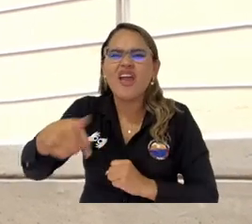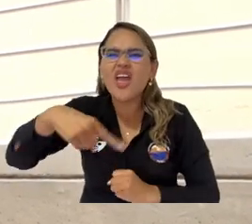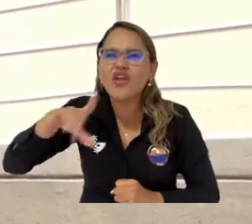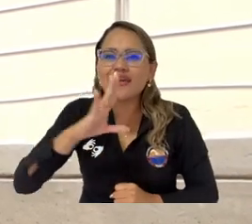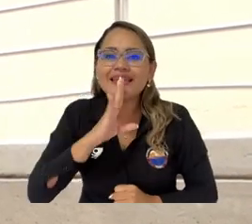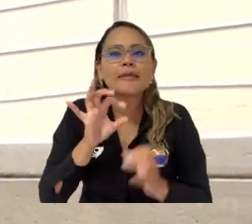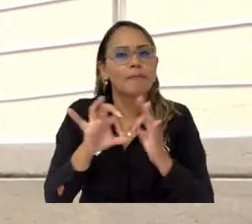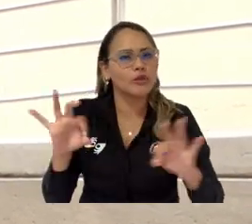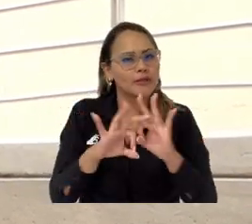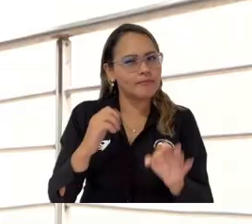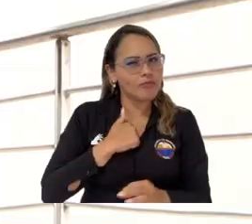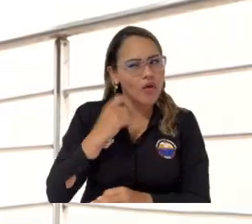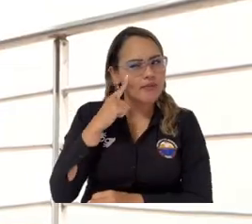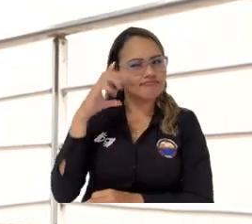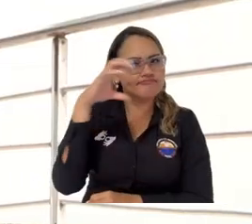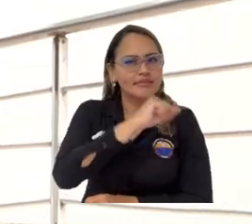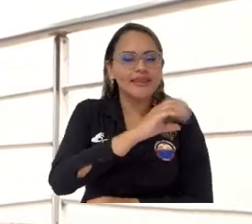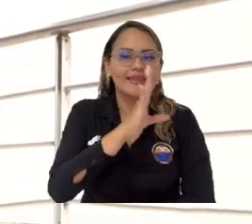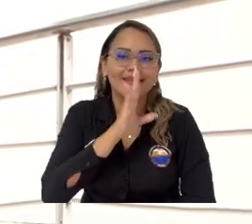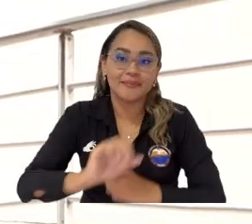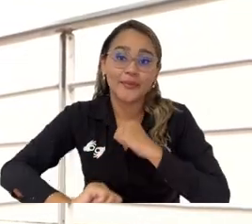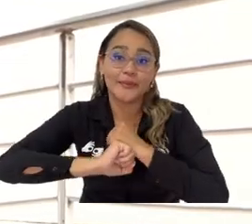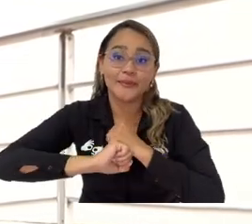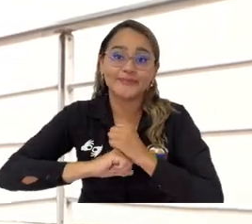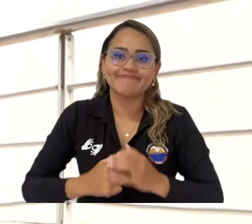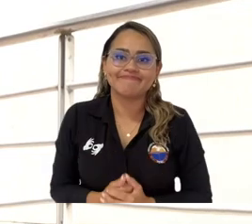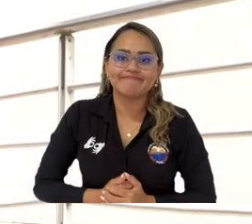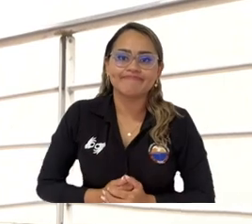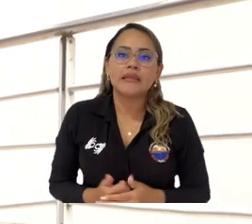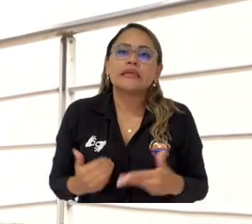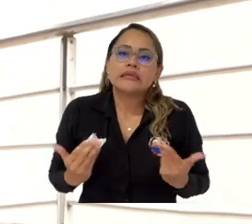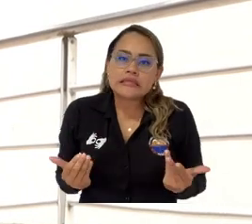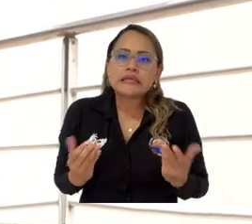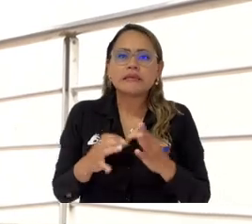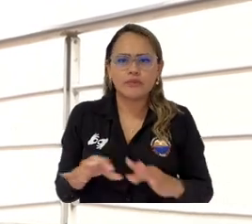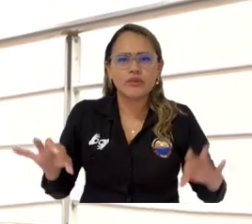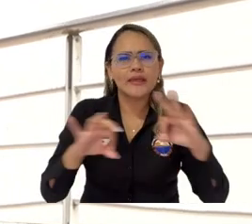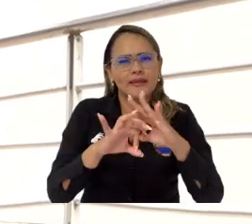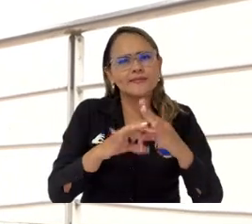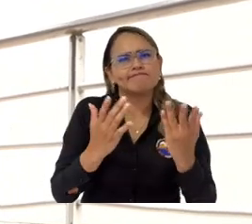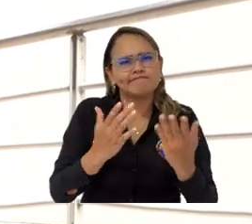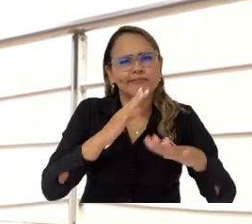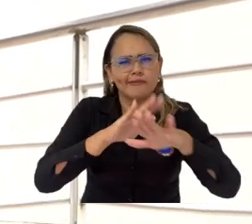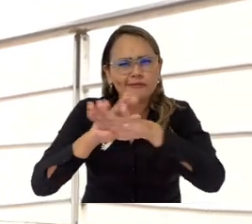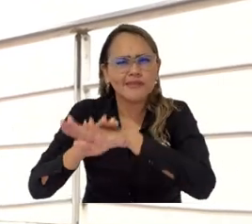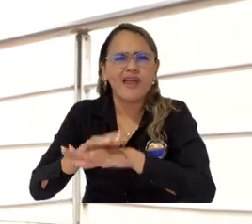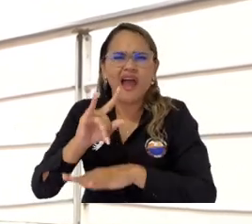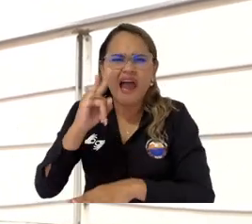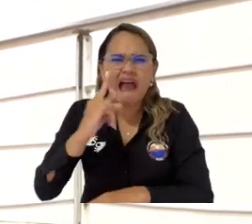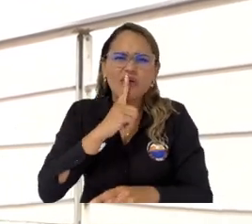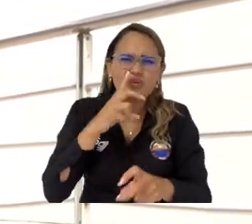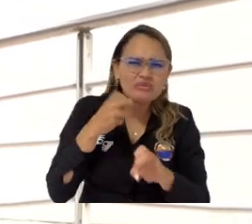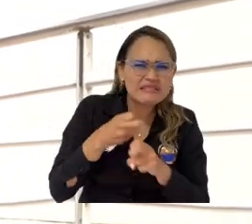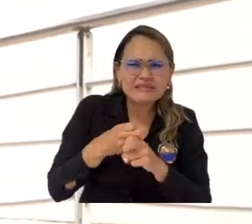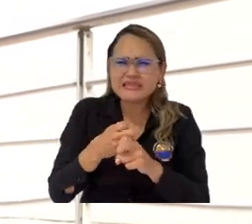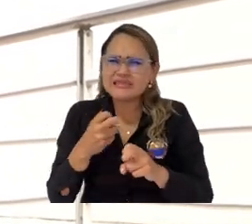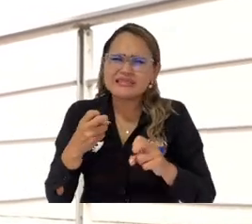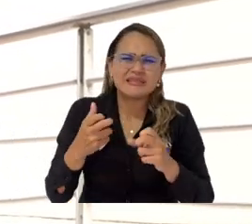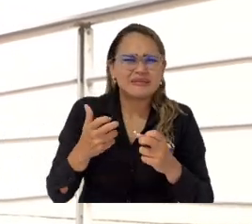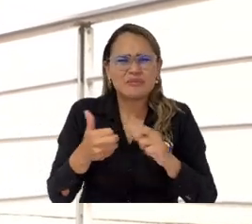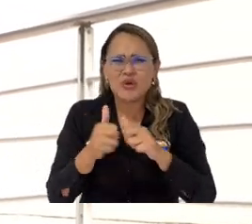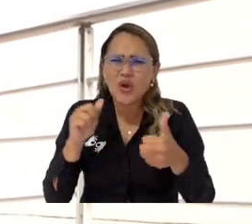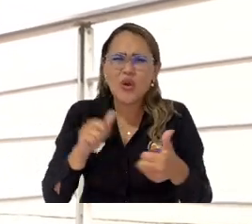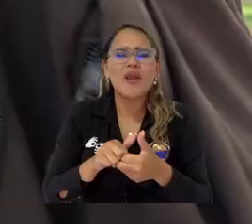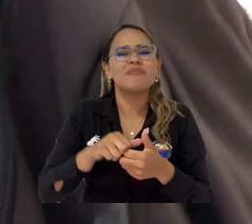en nuestra vida y hablar con ellas. Pero el hecho de comunicarse quizás es una gran ayuda al momento en el que pasemos por dificultades o